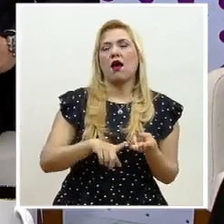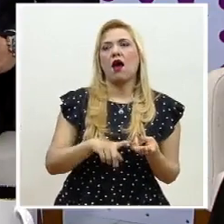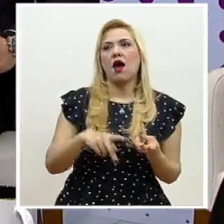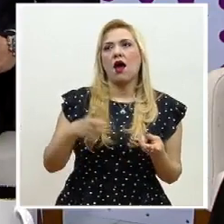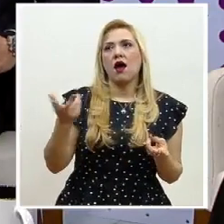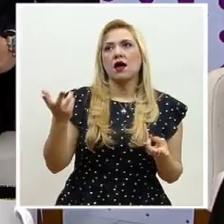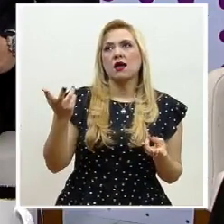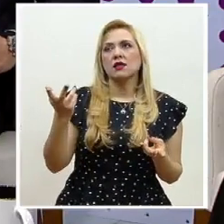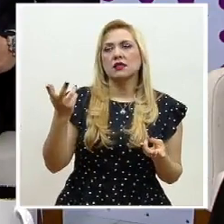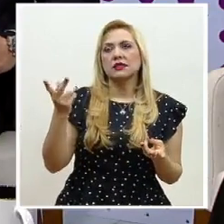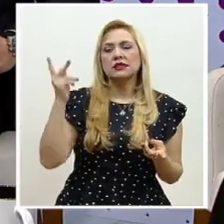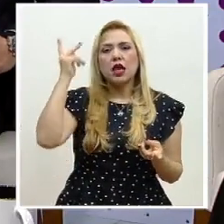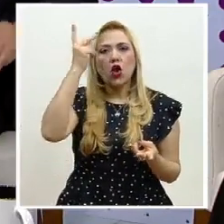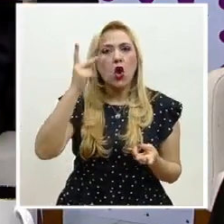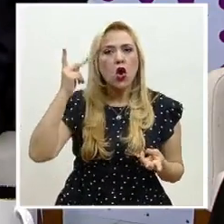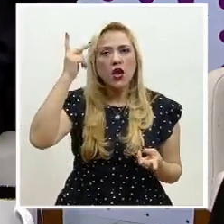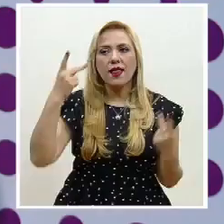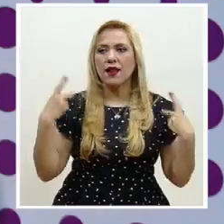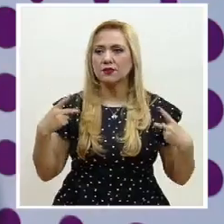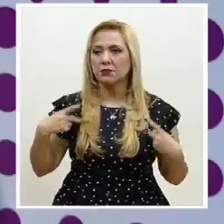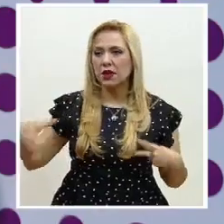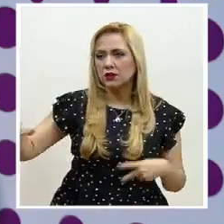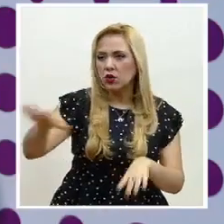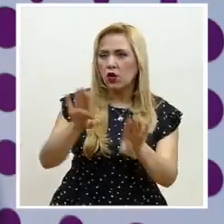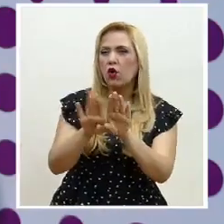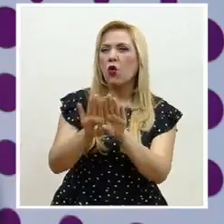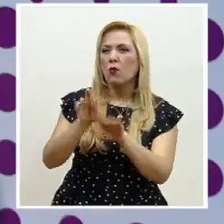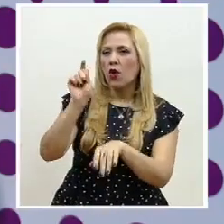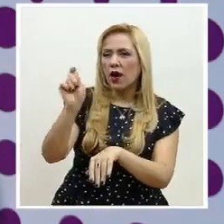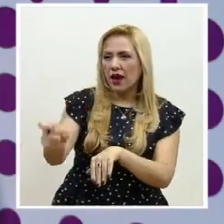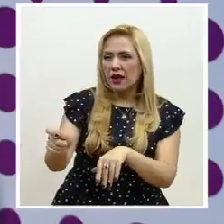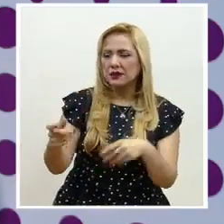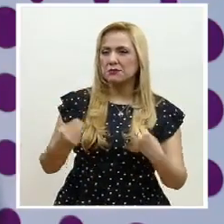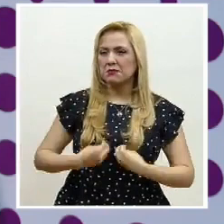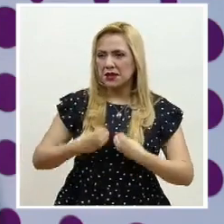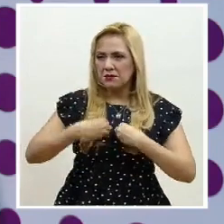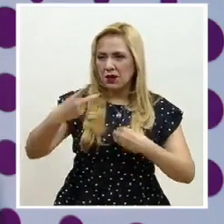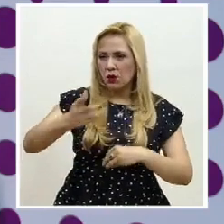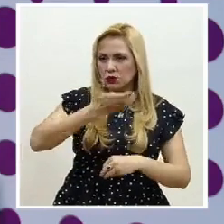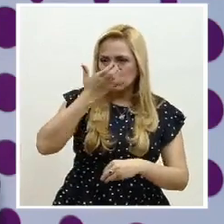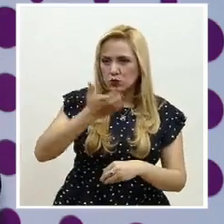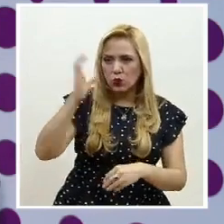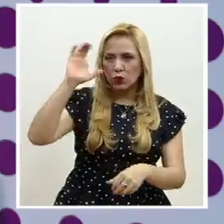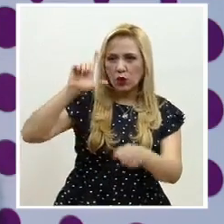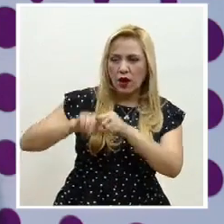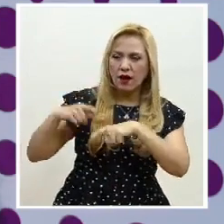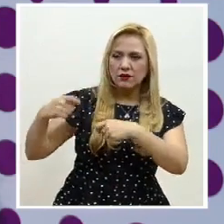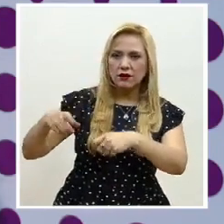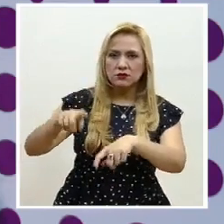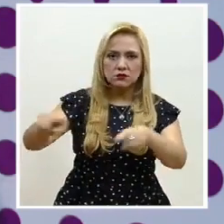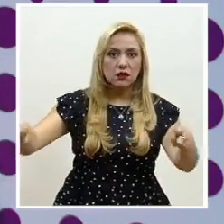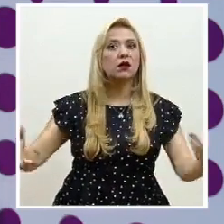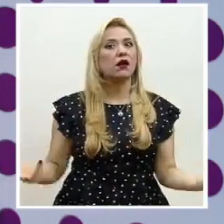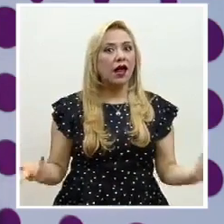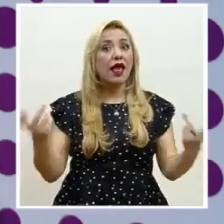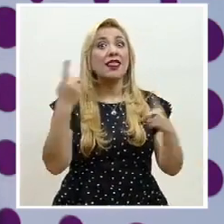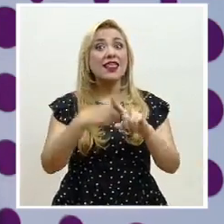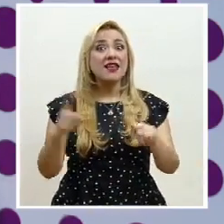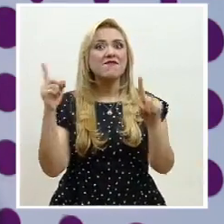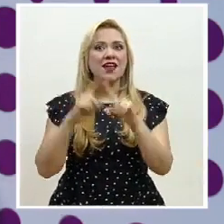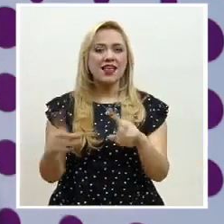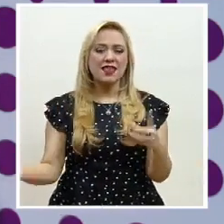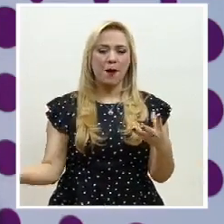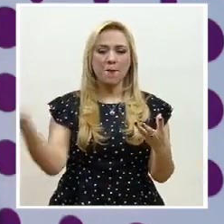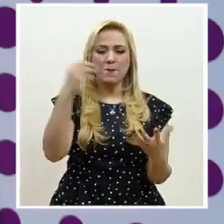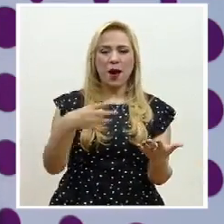social, pues. Es decir, las sentencias cada vez son más complejas y requieren de esta perspectiva y de este entendimiento multidisciplinario que ya no